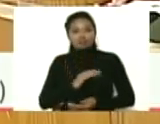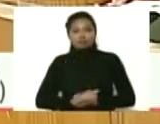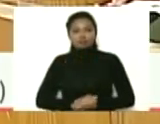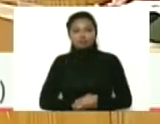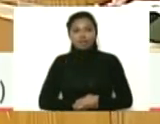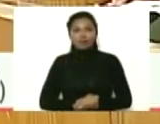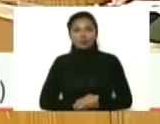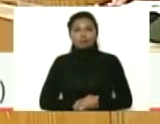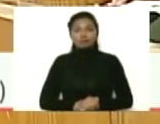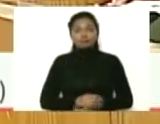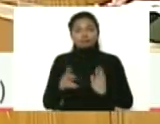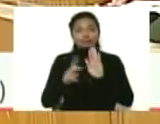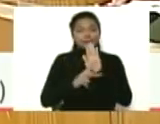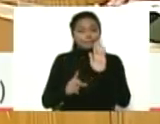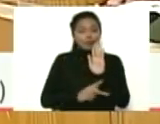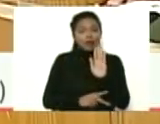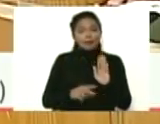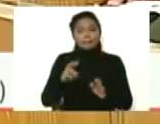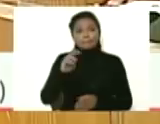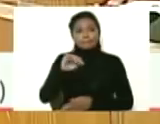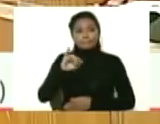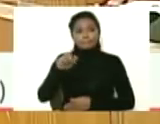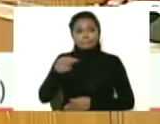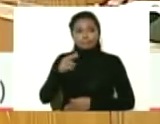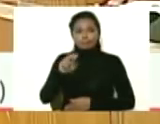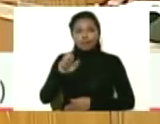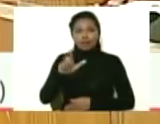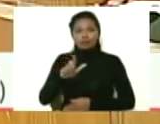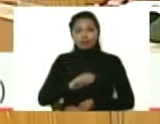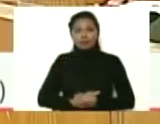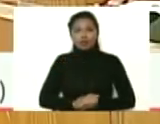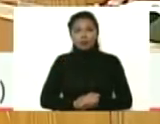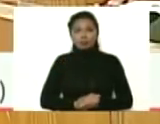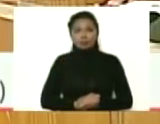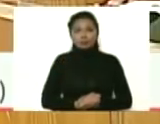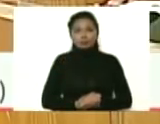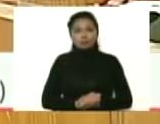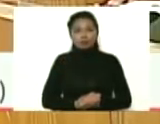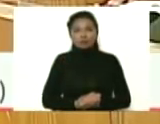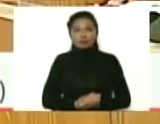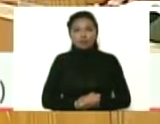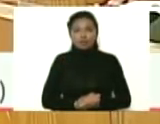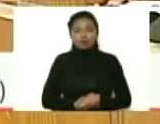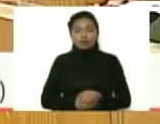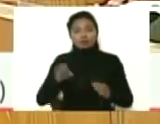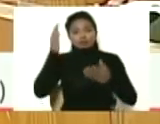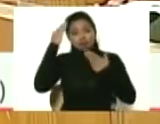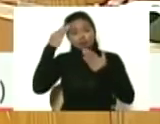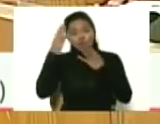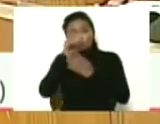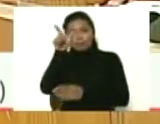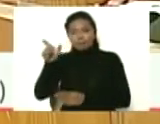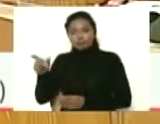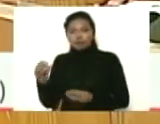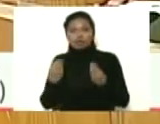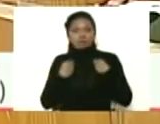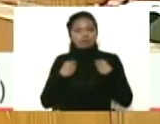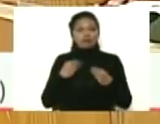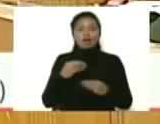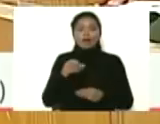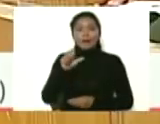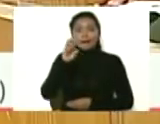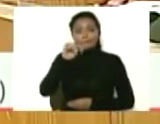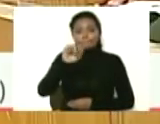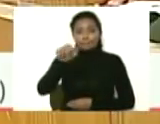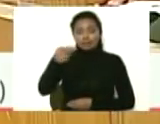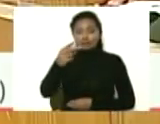en la parroquia Miguel Peña, allá en Valencia. Saludo a todos los parroquianos de la parroquia Miguel Peña, todos